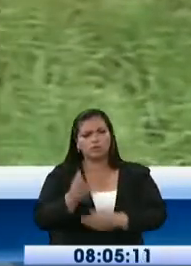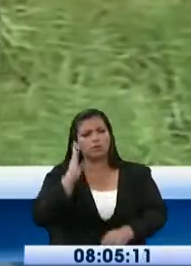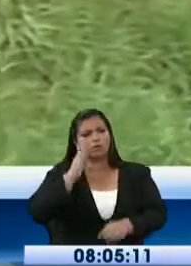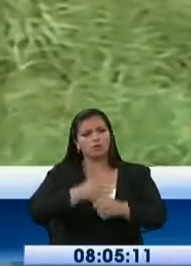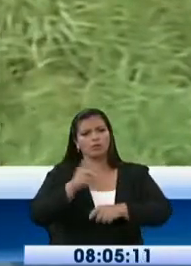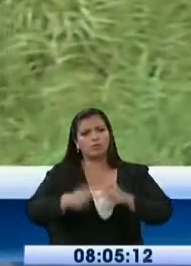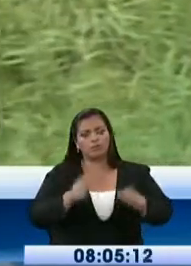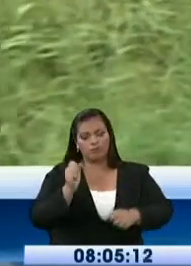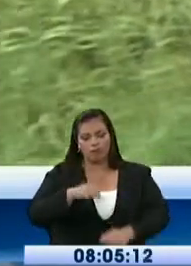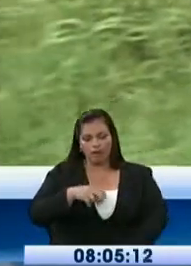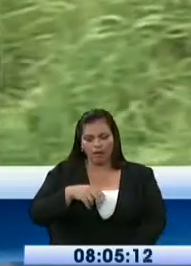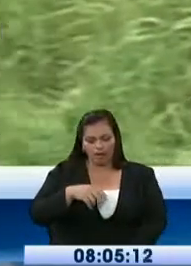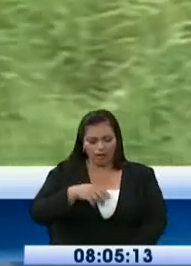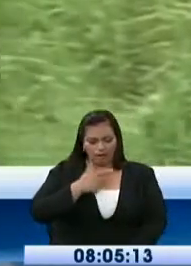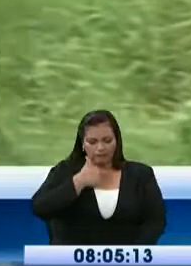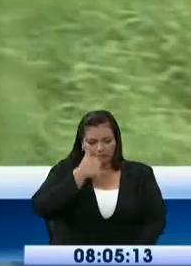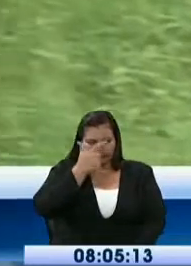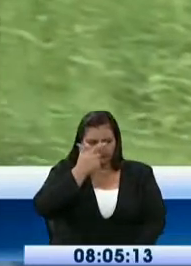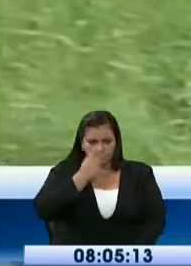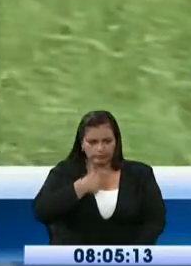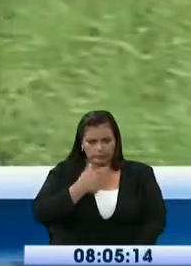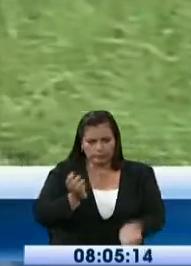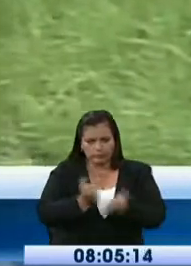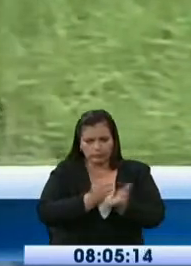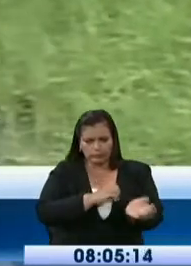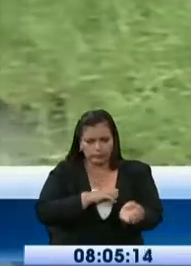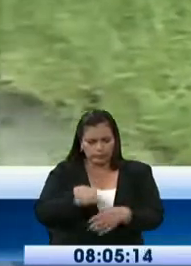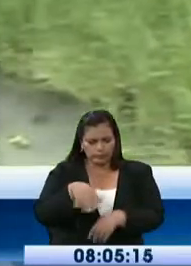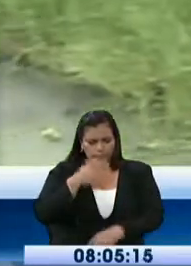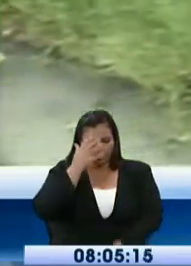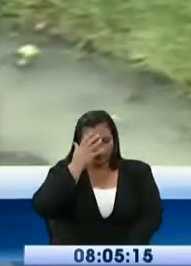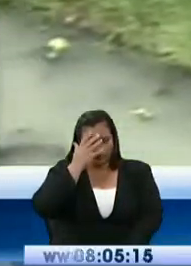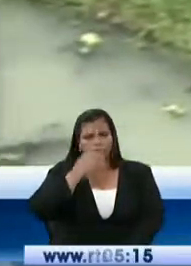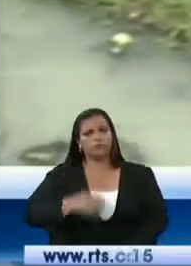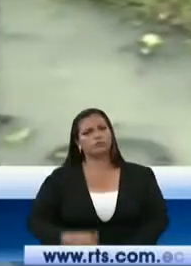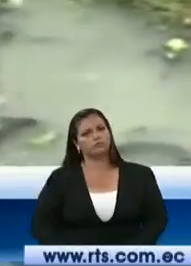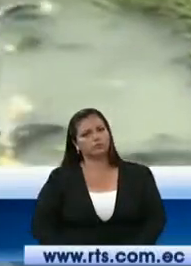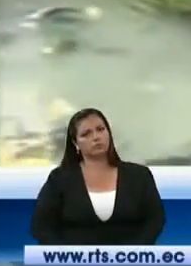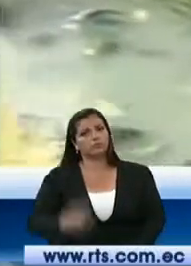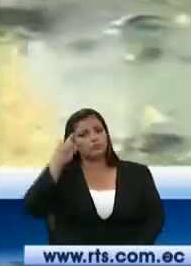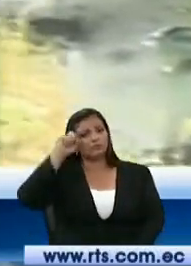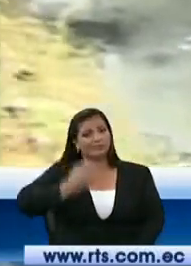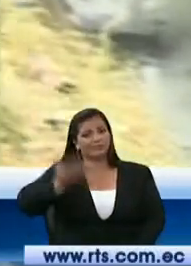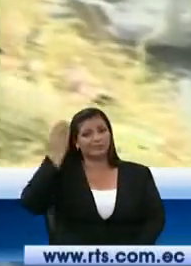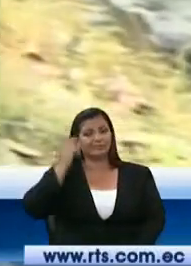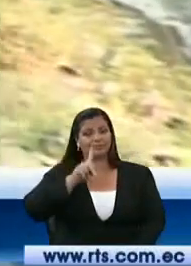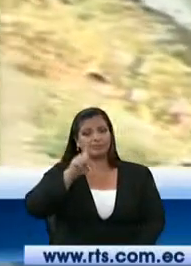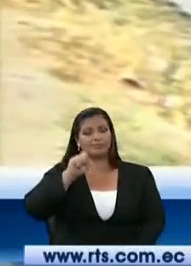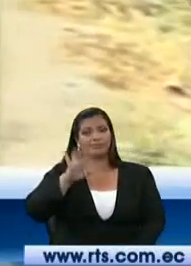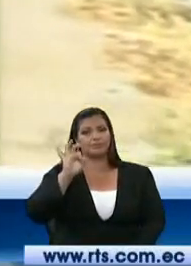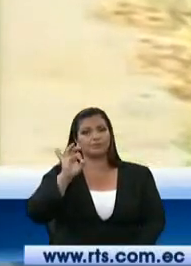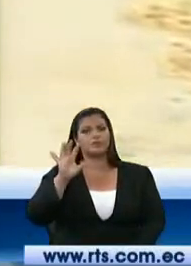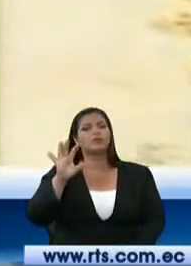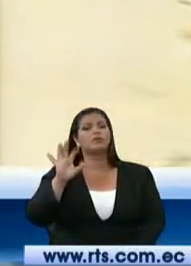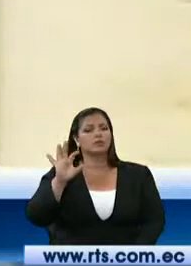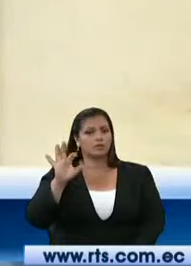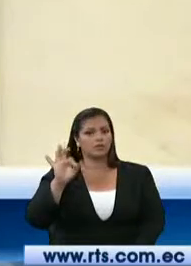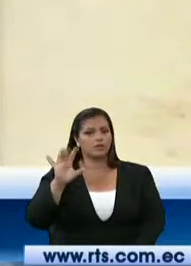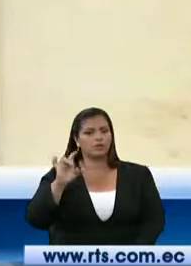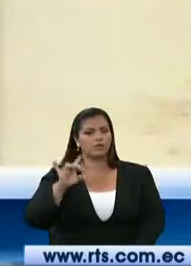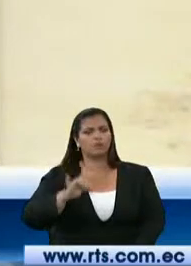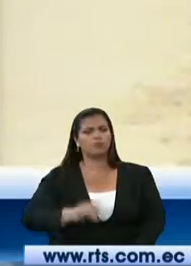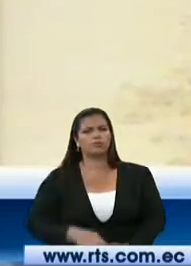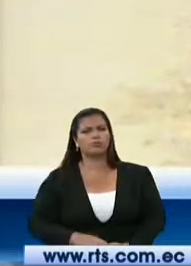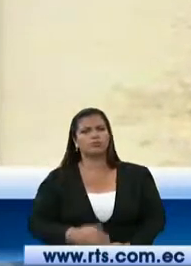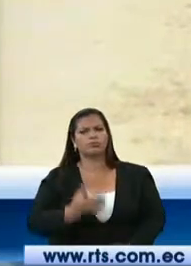calle. ¿Usted se acuerda del fenómeno del Niño del 98? Claro, fue bastante grande, pues, digamos, fue, y hay que cuidarse de eso porque... ¿Se vivía aquí